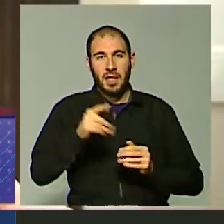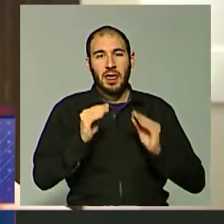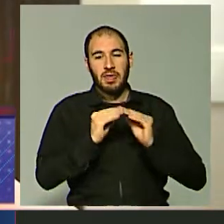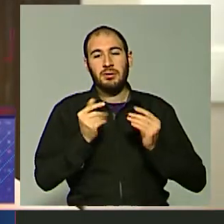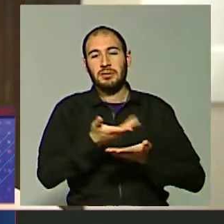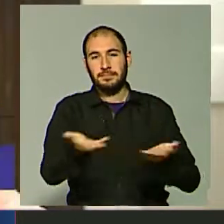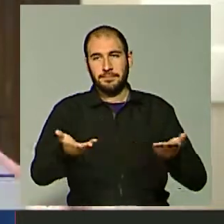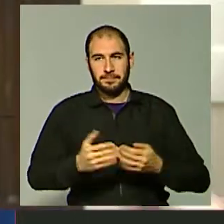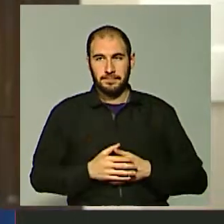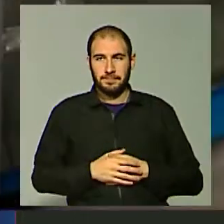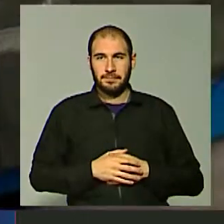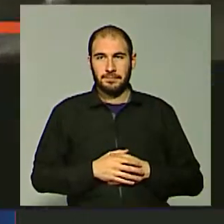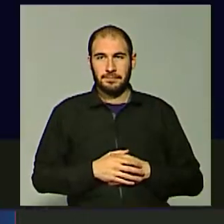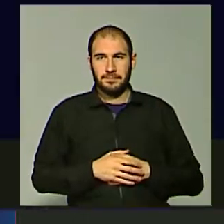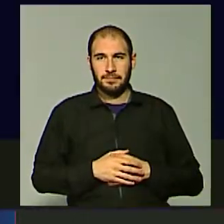en la sociedad.